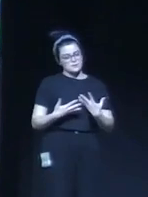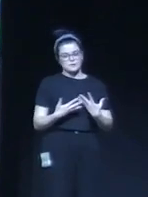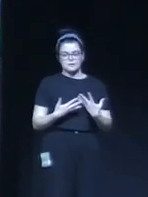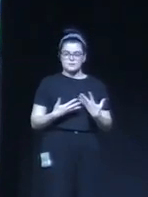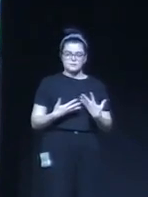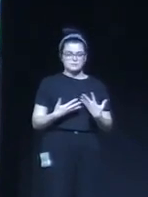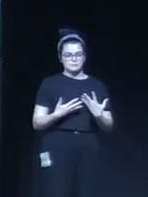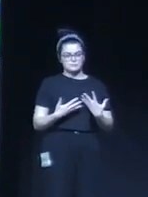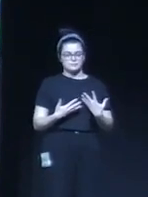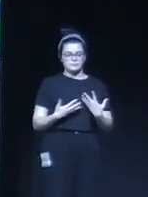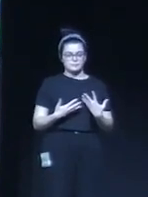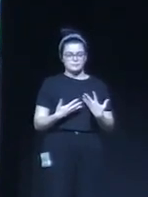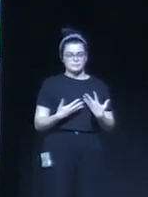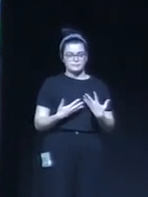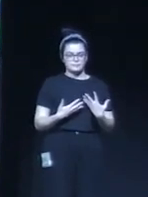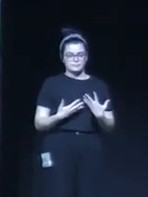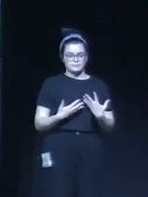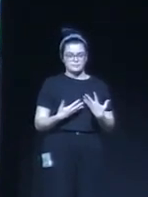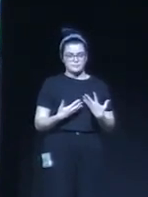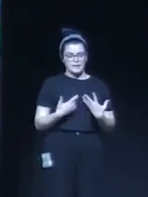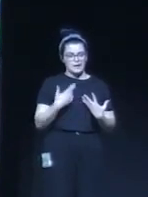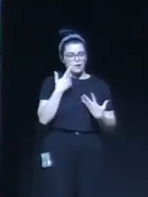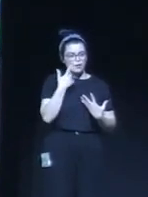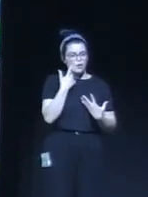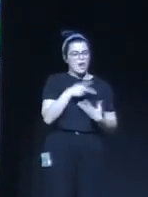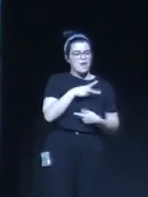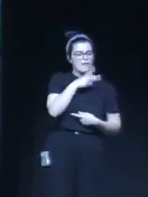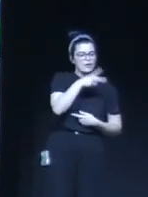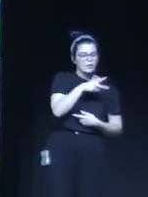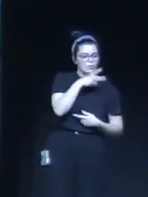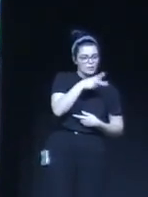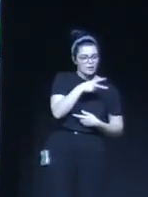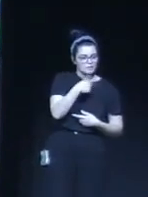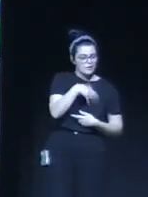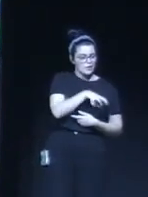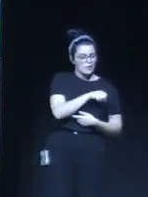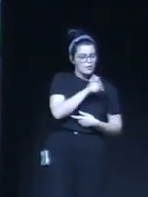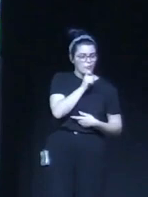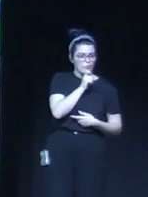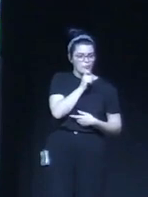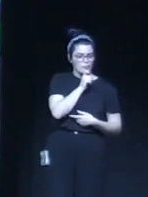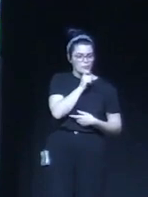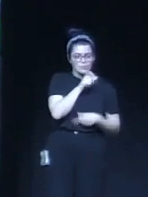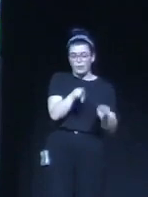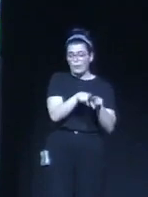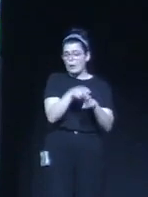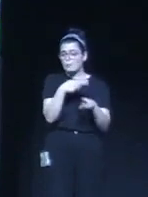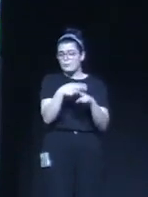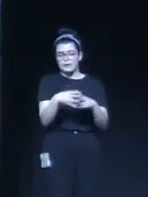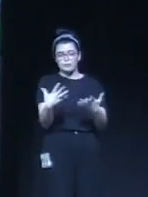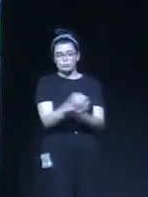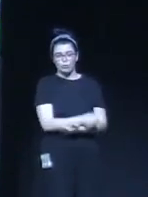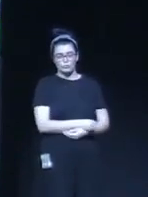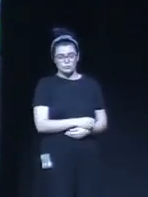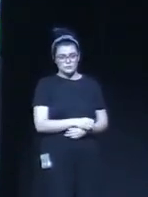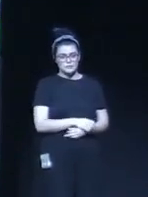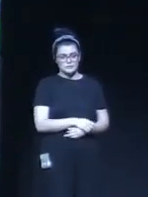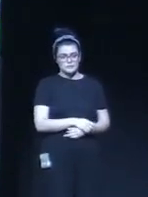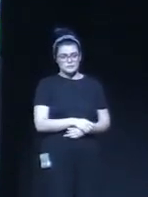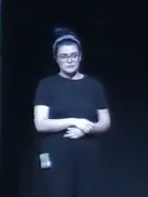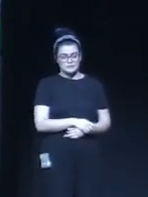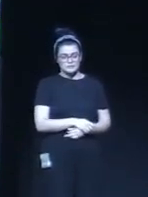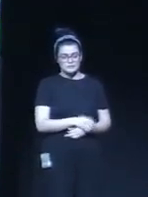¿hasta dónde se compra? Las verduras hoy en día ya es hacer política. Y ya es decir,